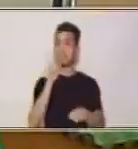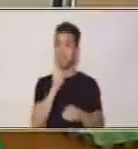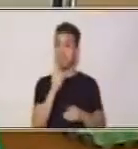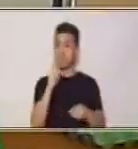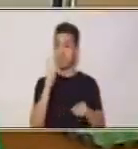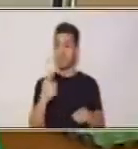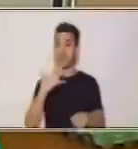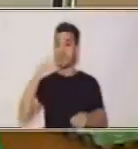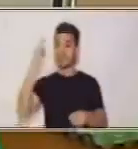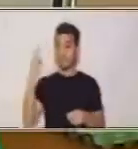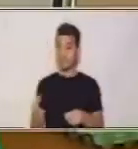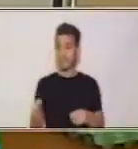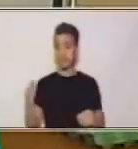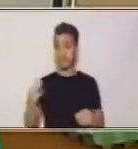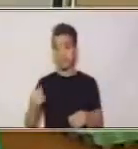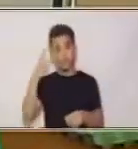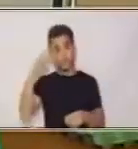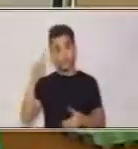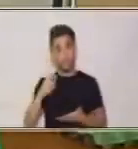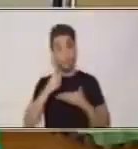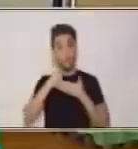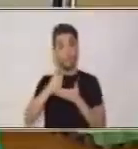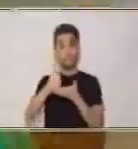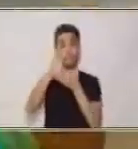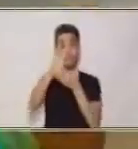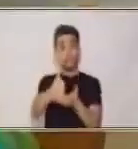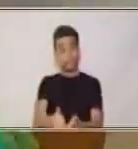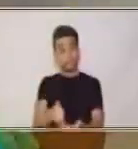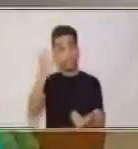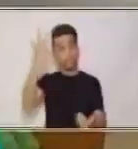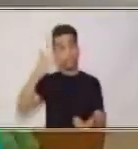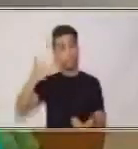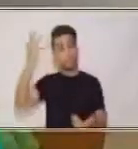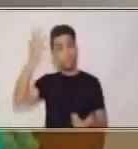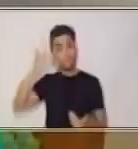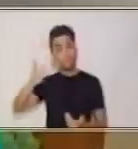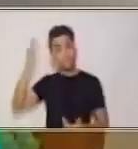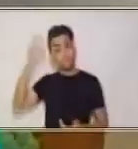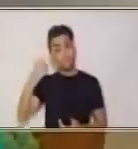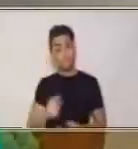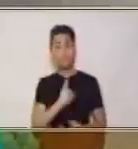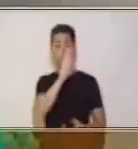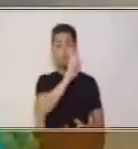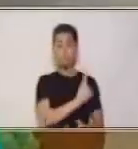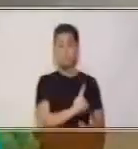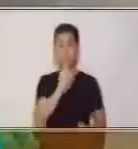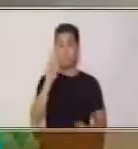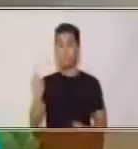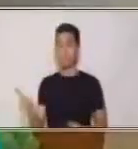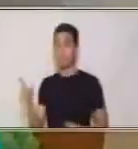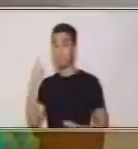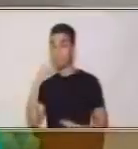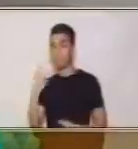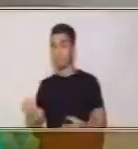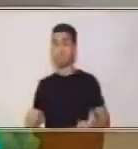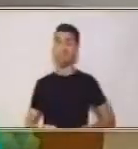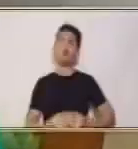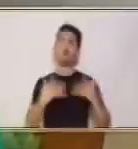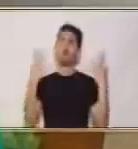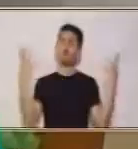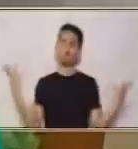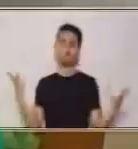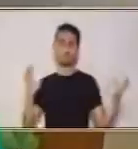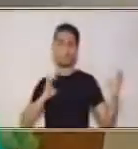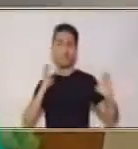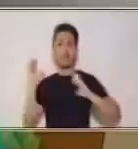verdad para ayudarte cada día. Mil emociones